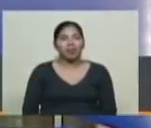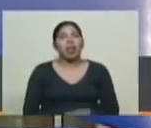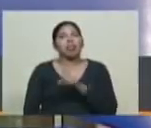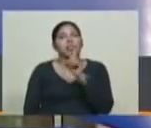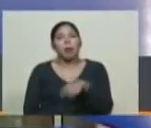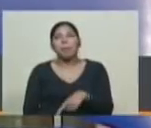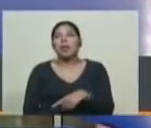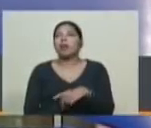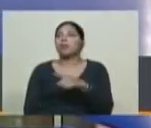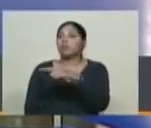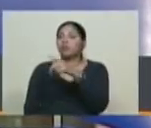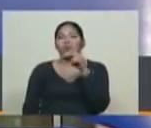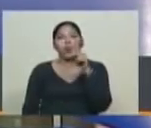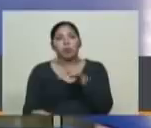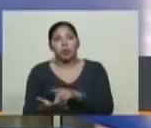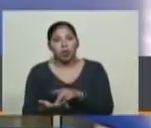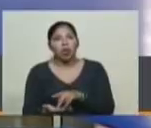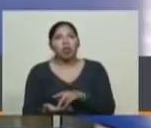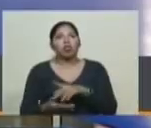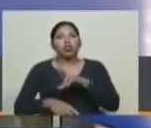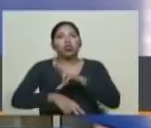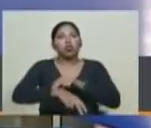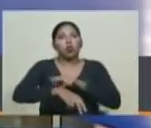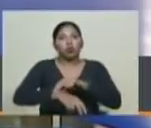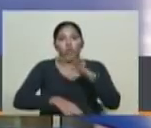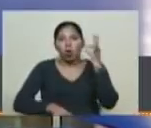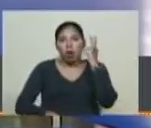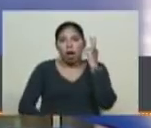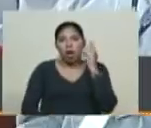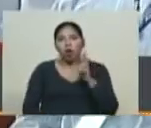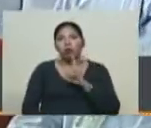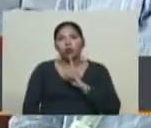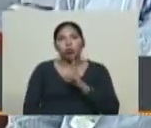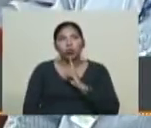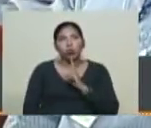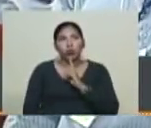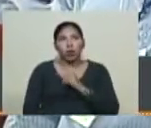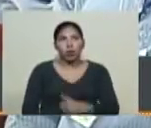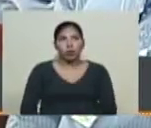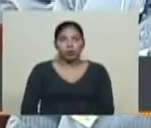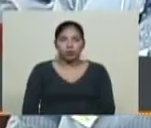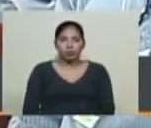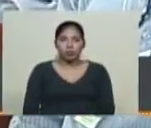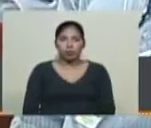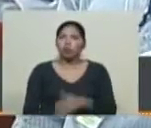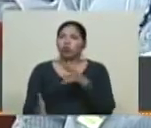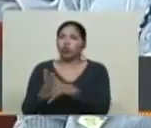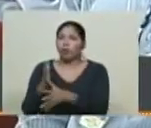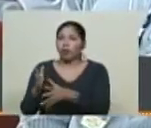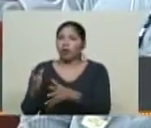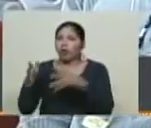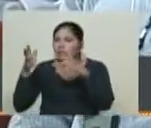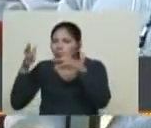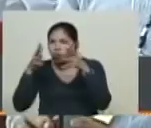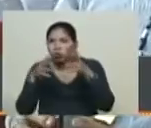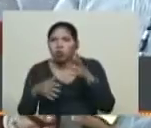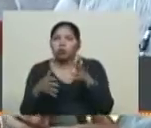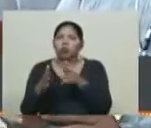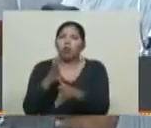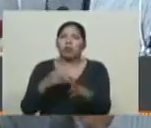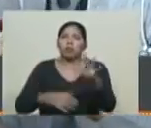Desiree Pastor, de Honduras, asesora regional de inmunizaciones en Sarampión. Gracias por la ayuda que nos están